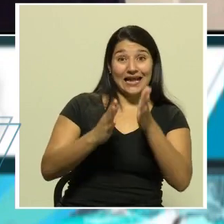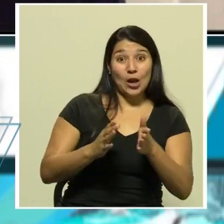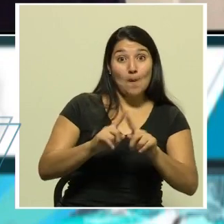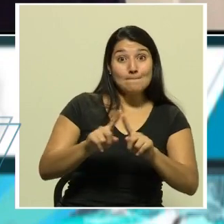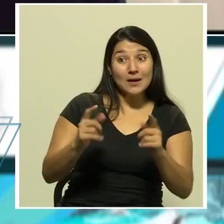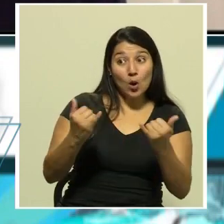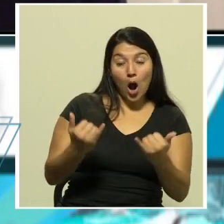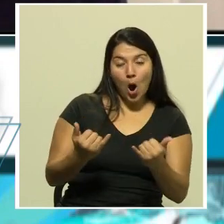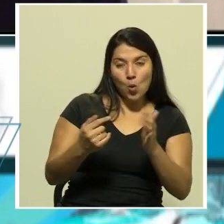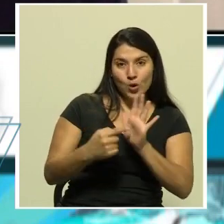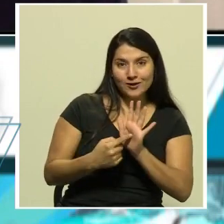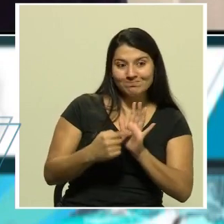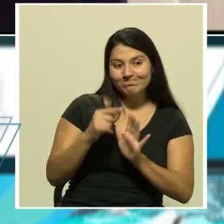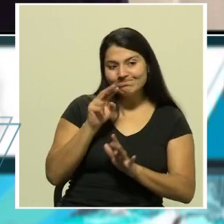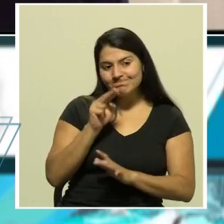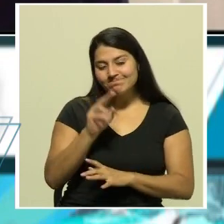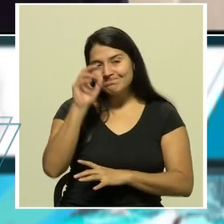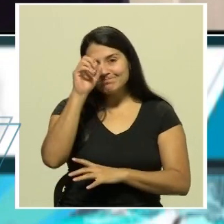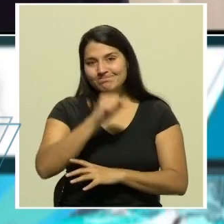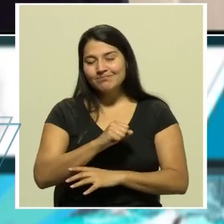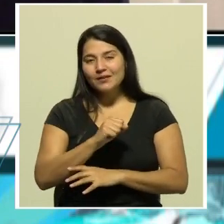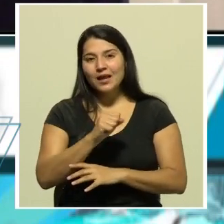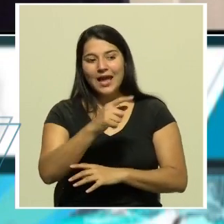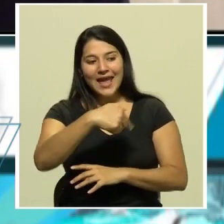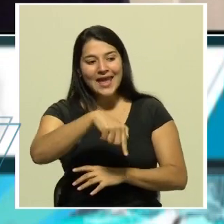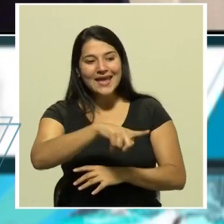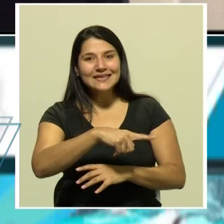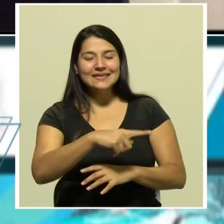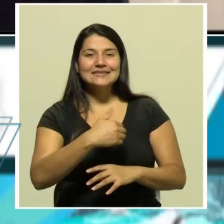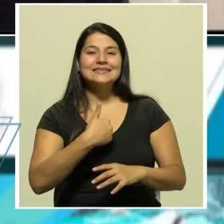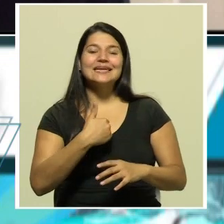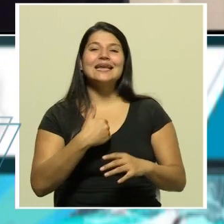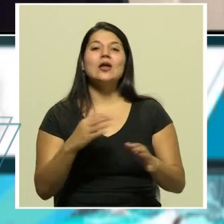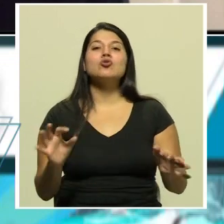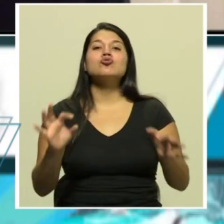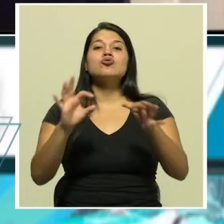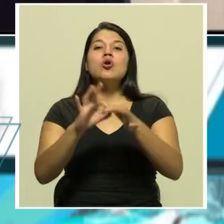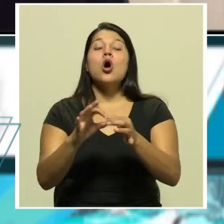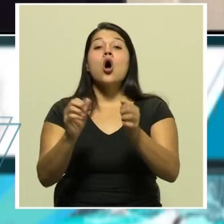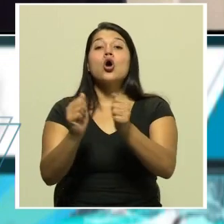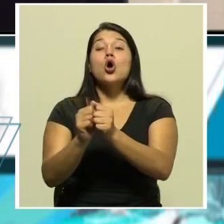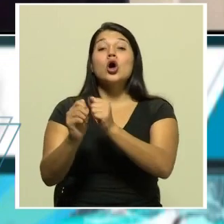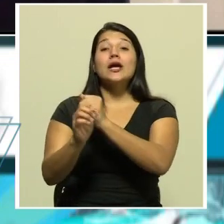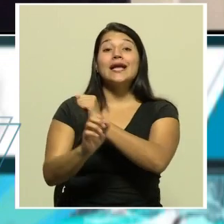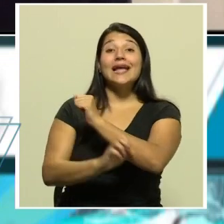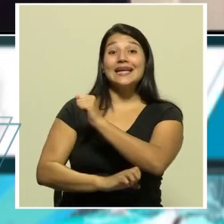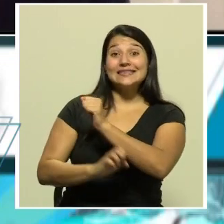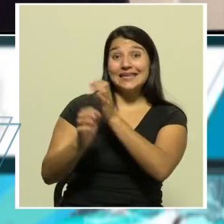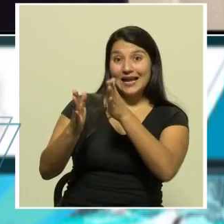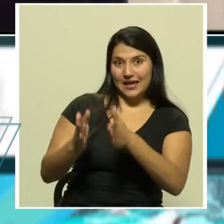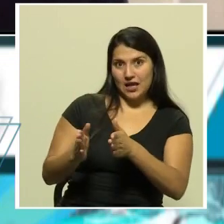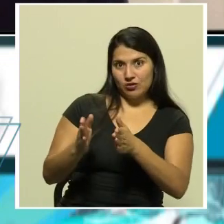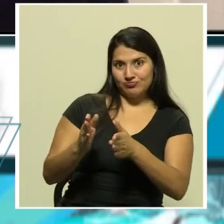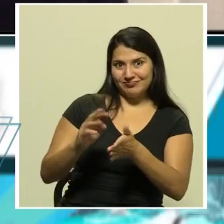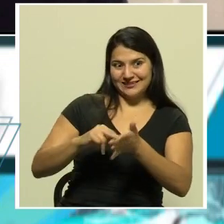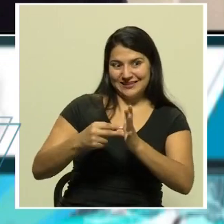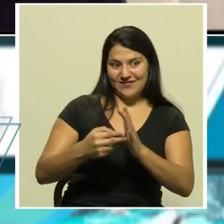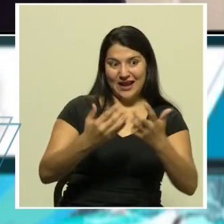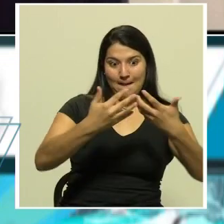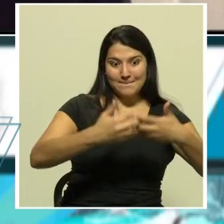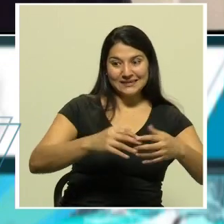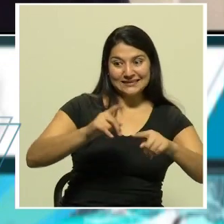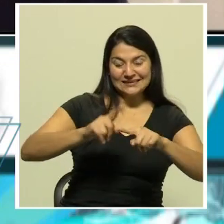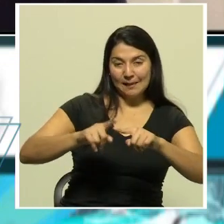cómo algunos sectores productivos tienen una relación directa con la migración y la dependencia que eso genera para poder sacar